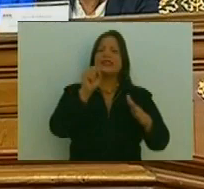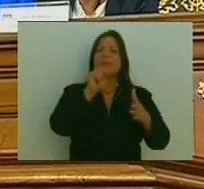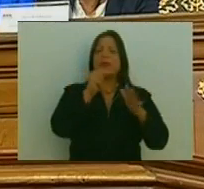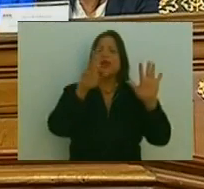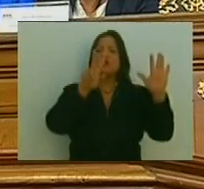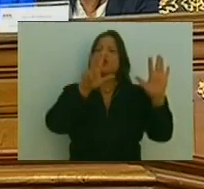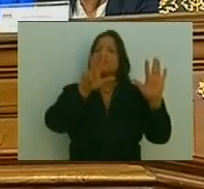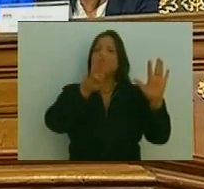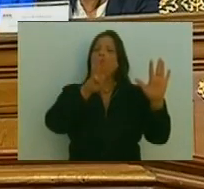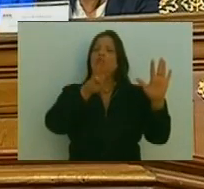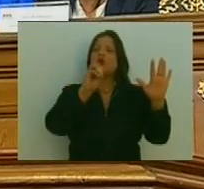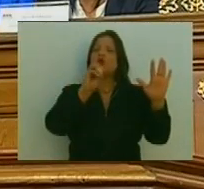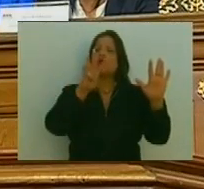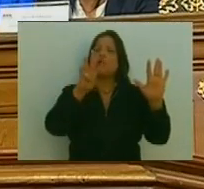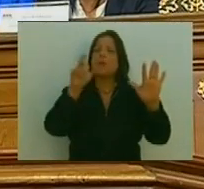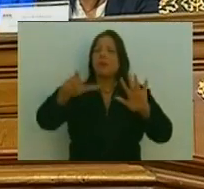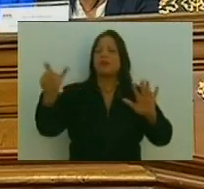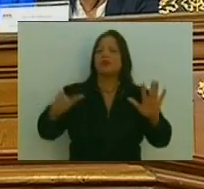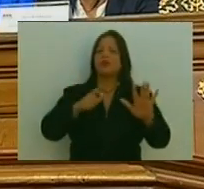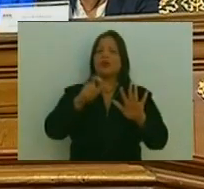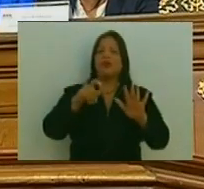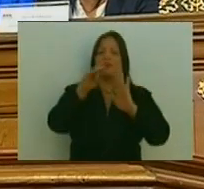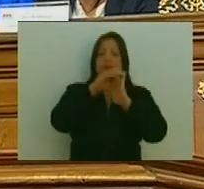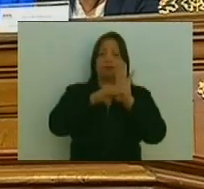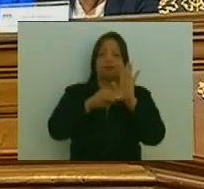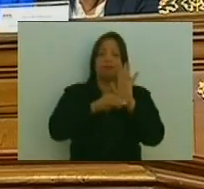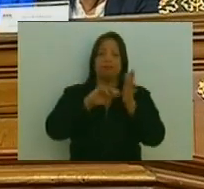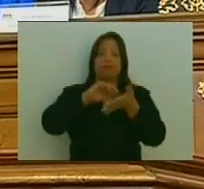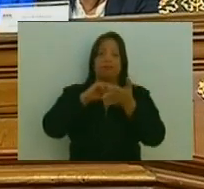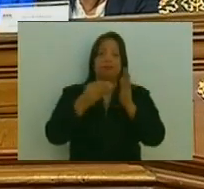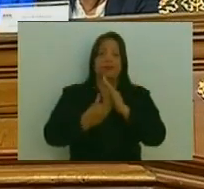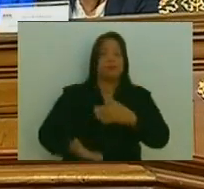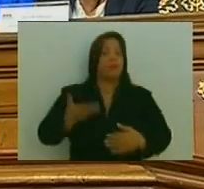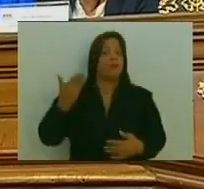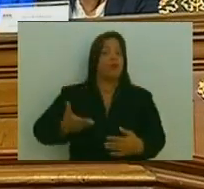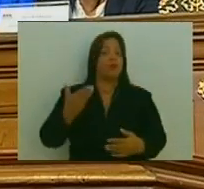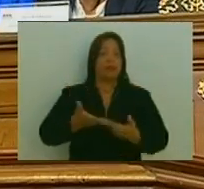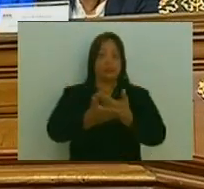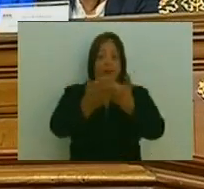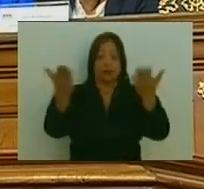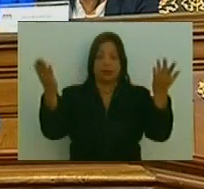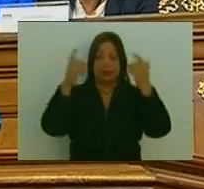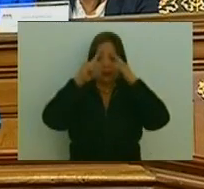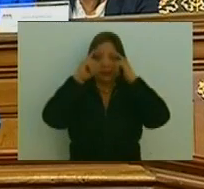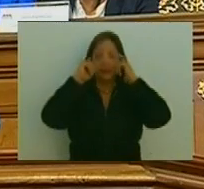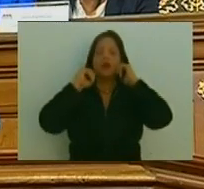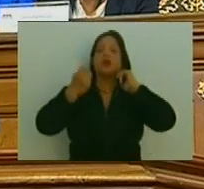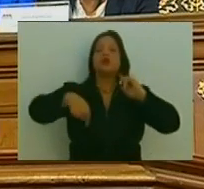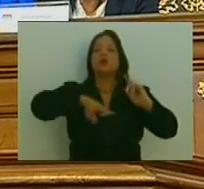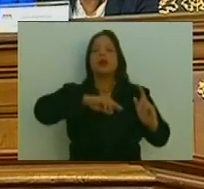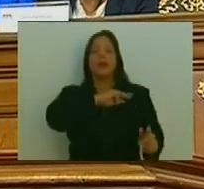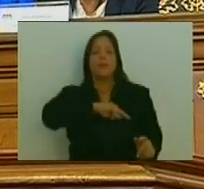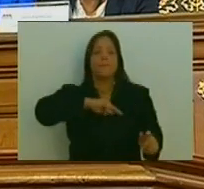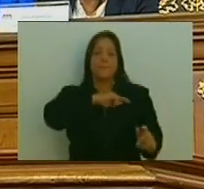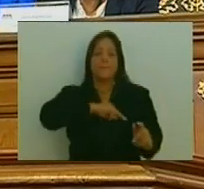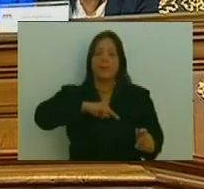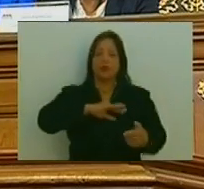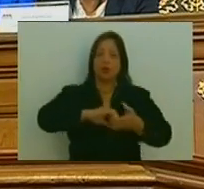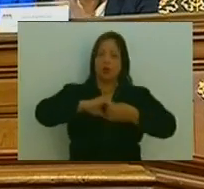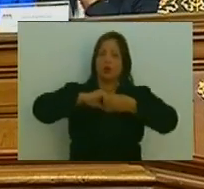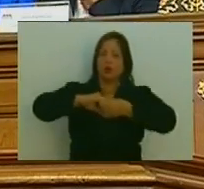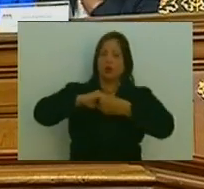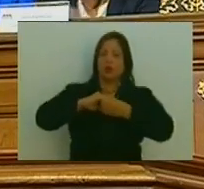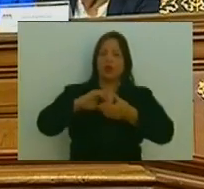6.115.109 personas. En este orden de ideas es importante resaltar que nuestra misión José Gregorio Hernández